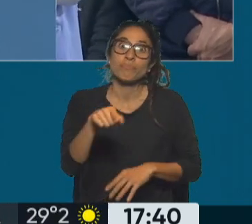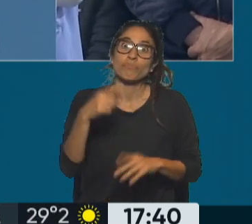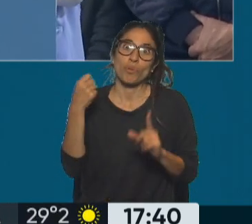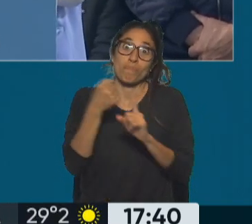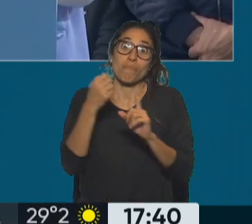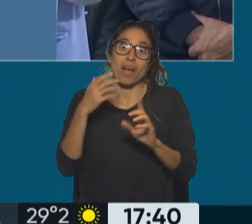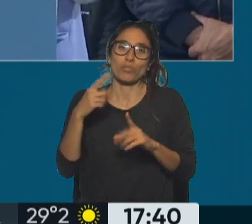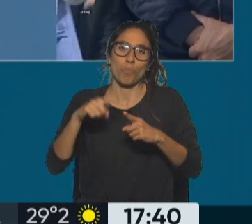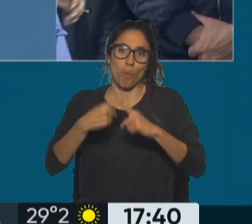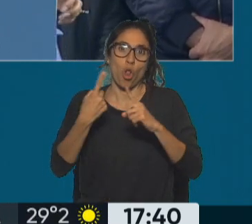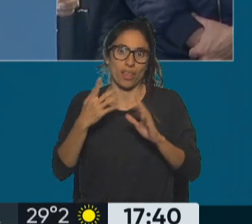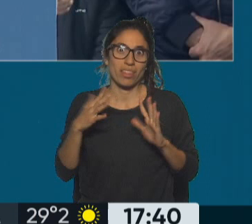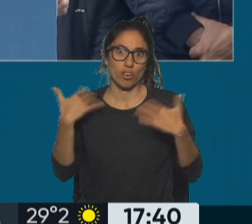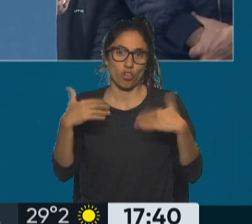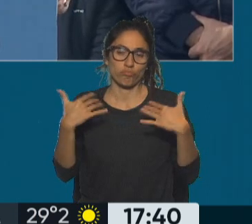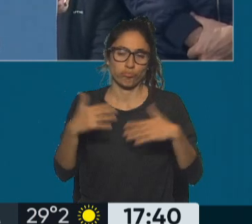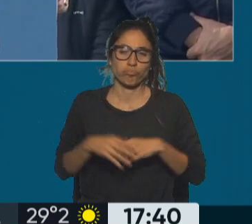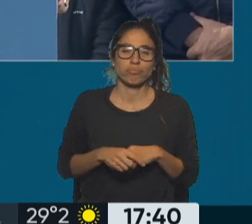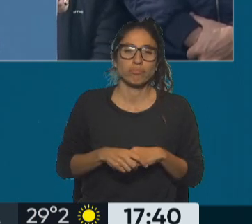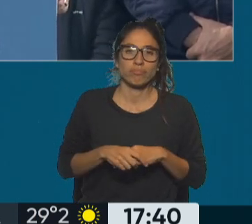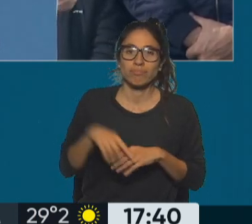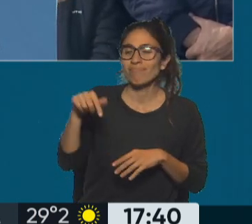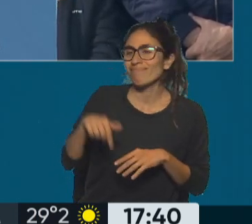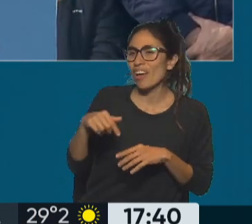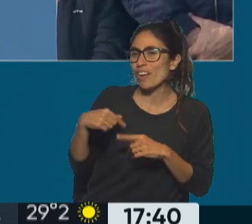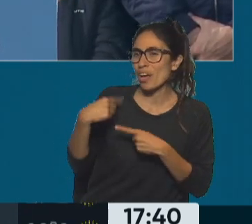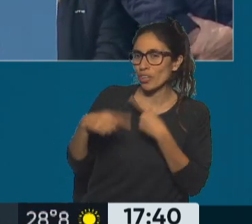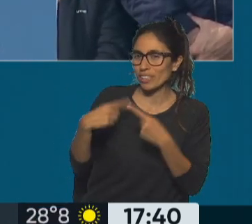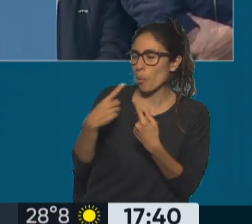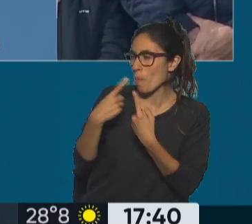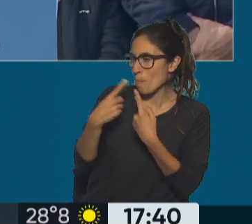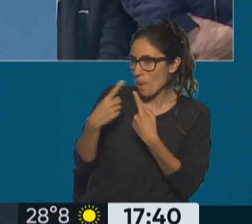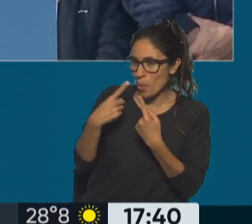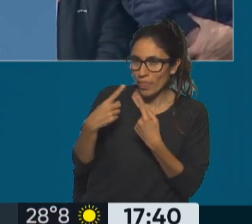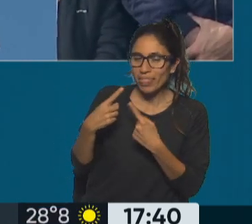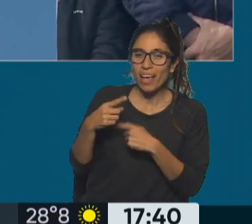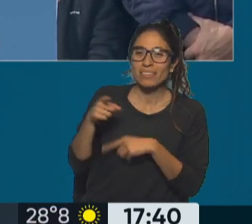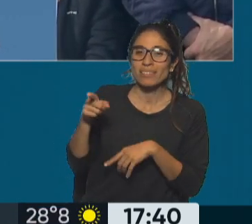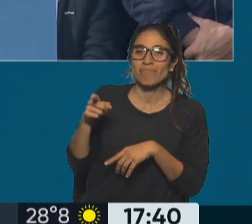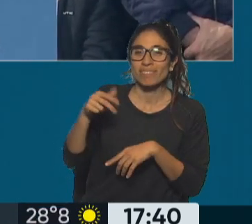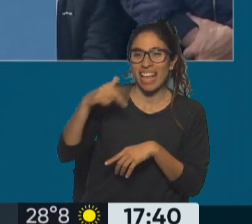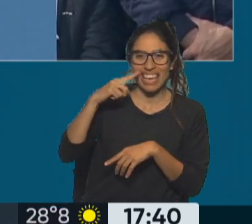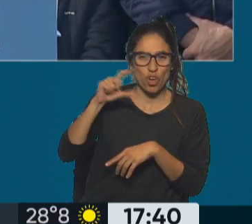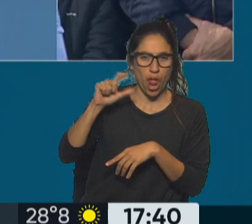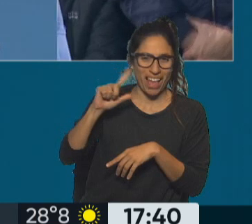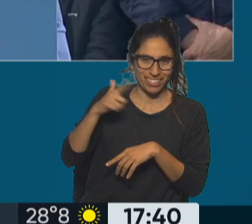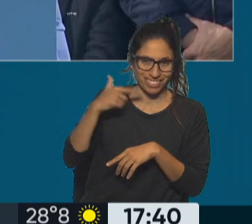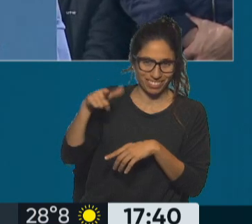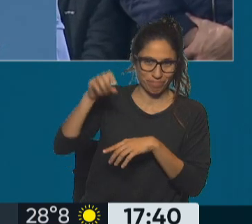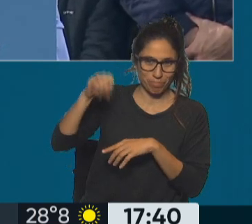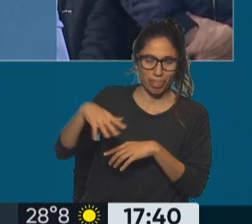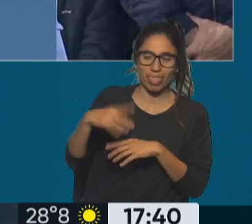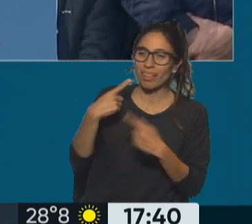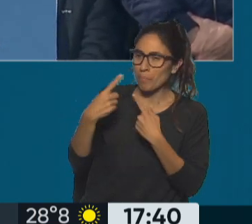espectro, Nicolás. Y continuando precisamente en esta ronda de preguntas, ¿no? Para ir desmenuzando, como dijiste vos